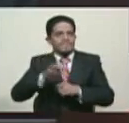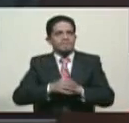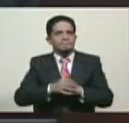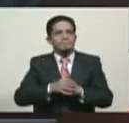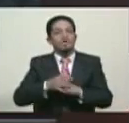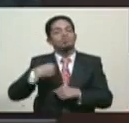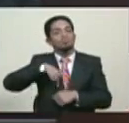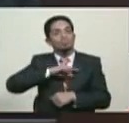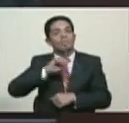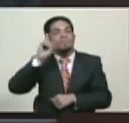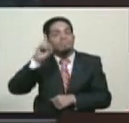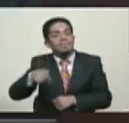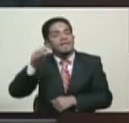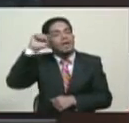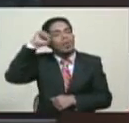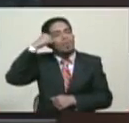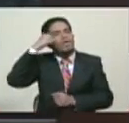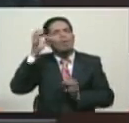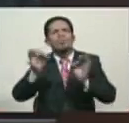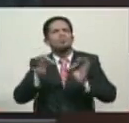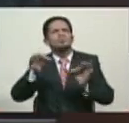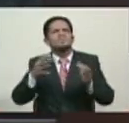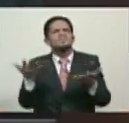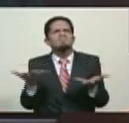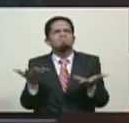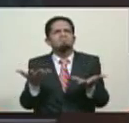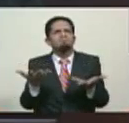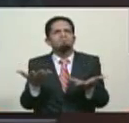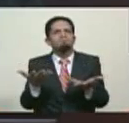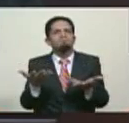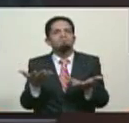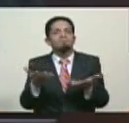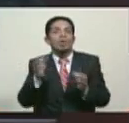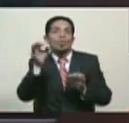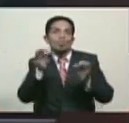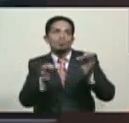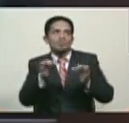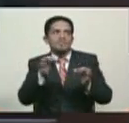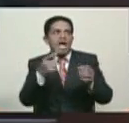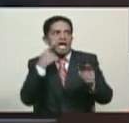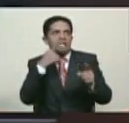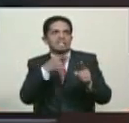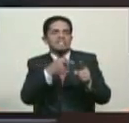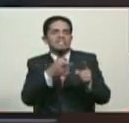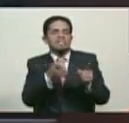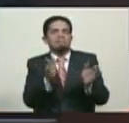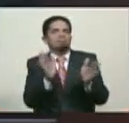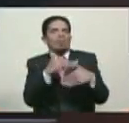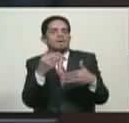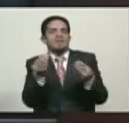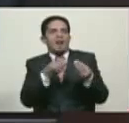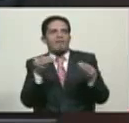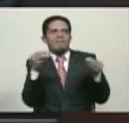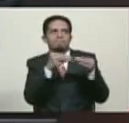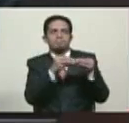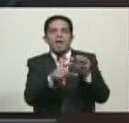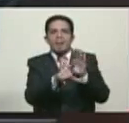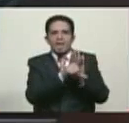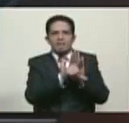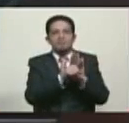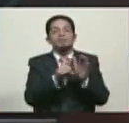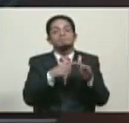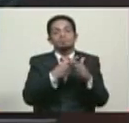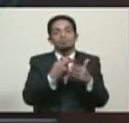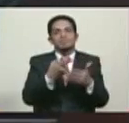debemos recordar que la justicia deja de serla si queda ilusoria su ejecución. Y entonces, para ello